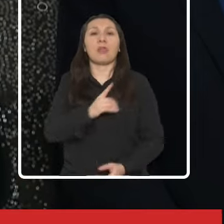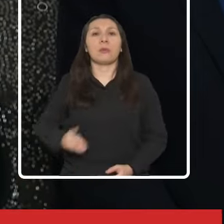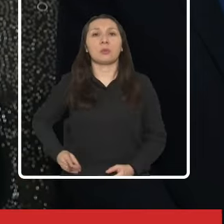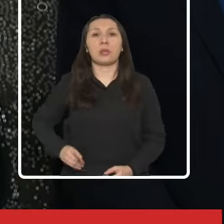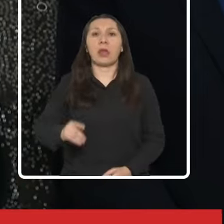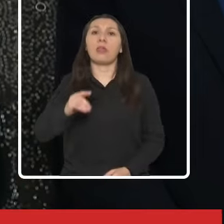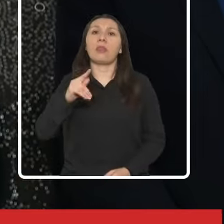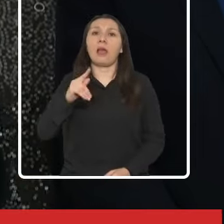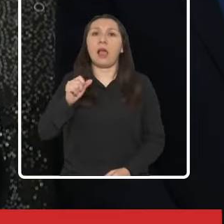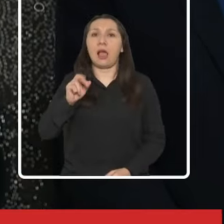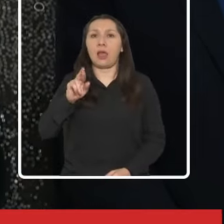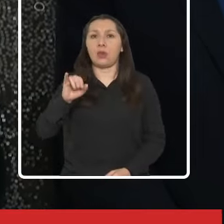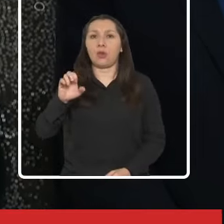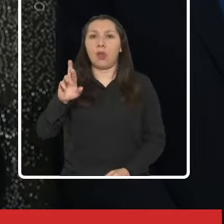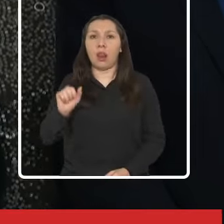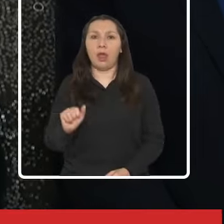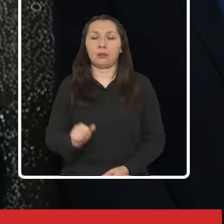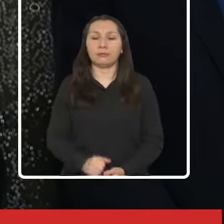Cariola.